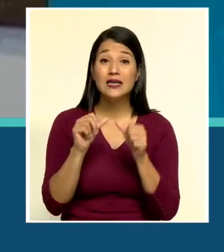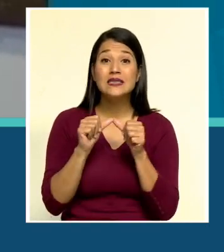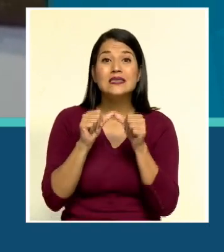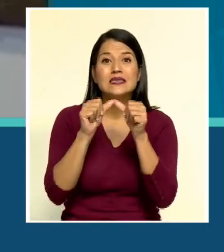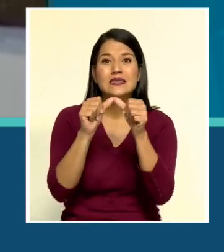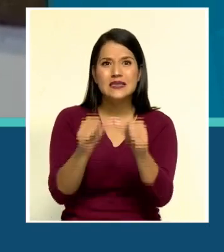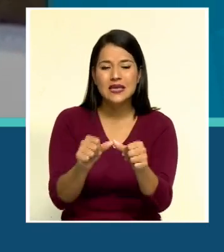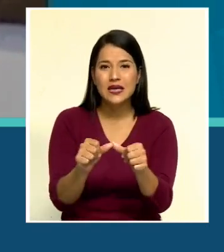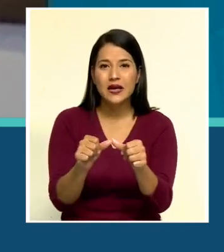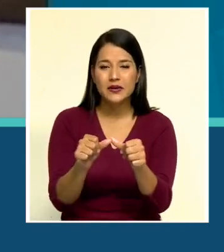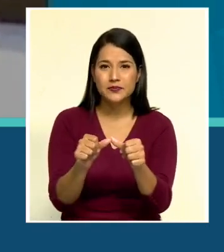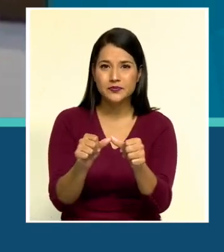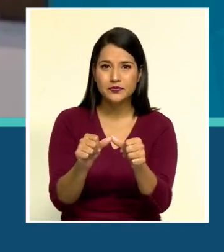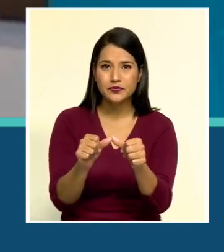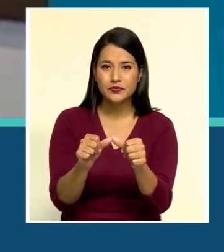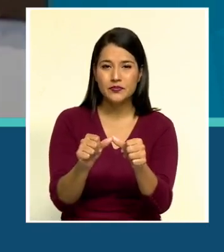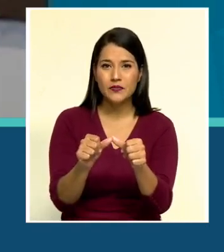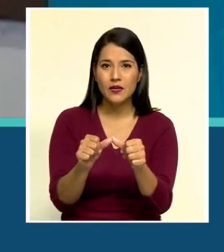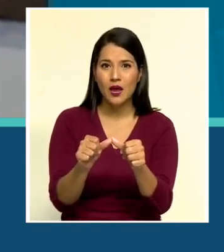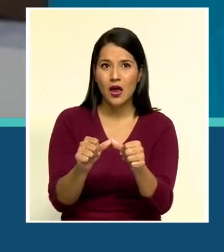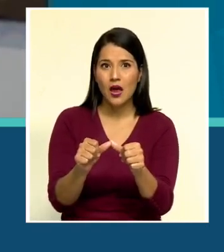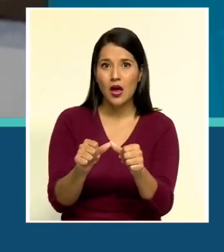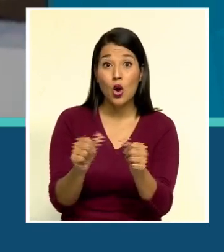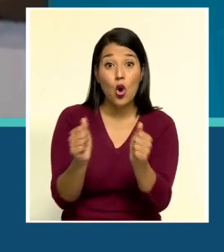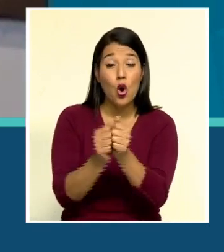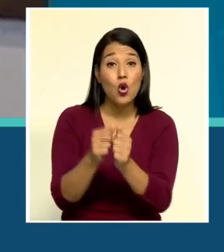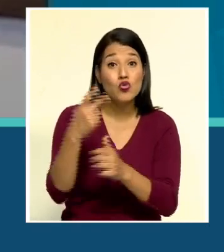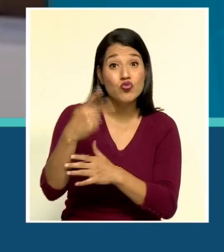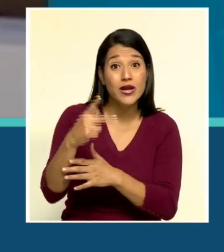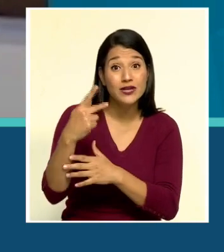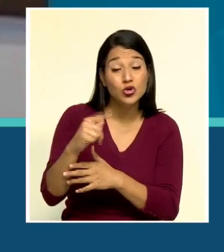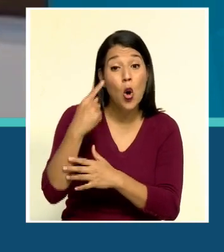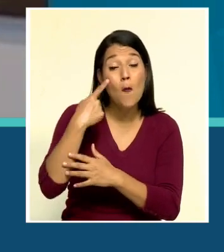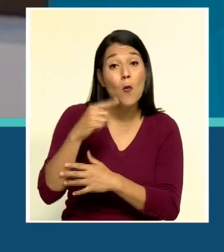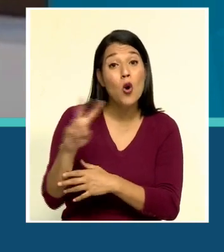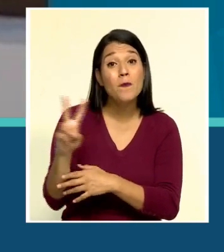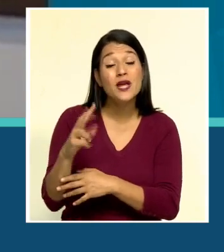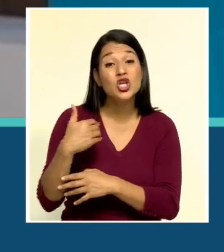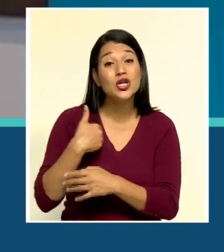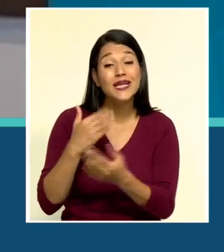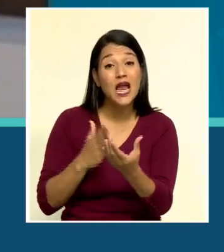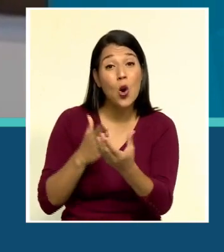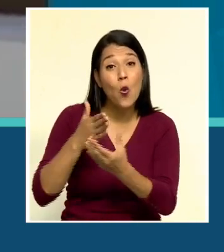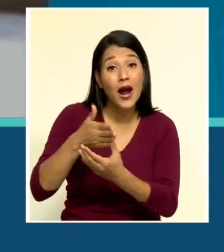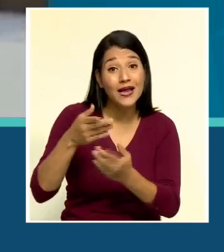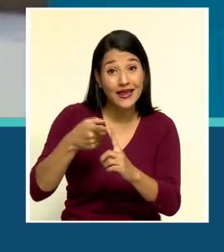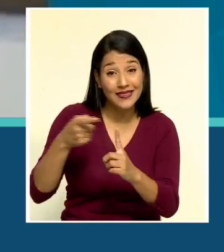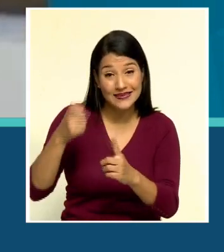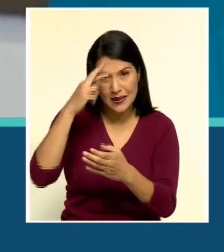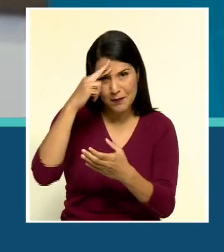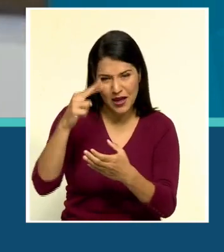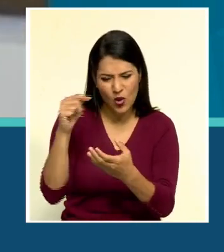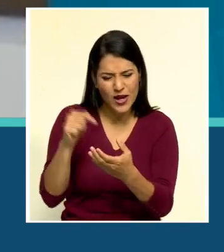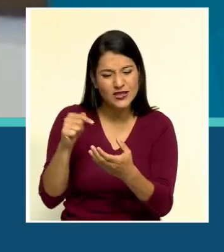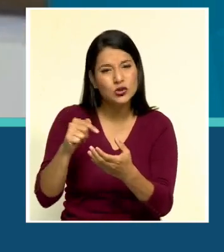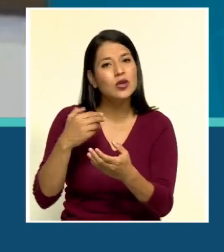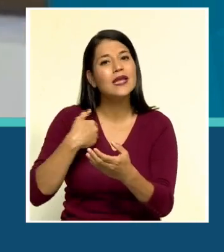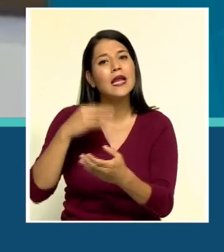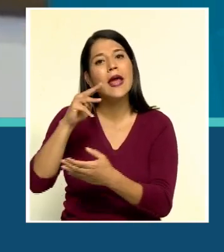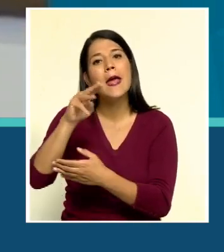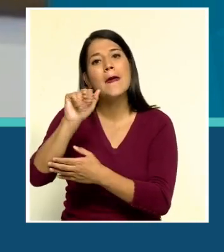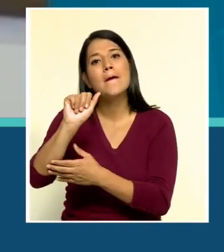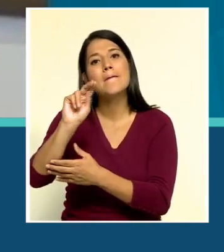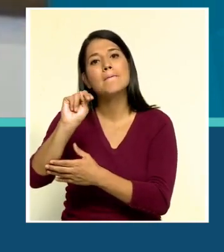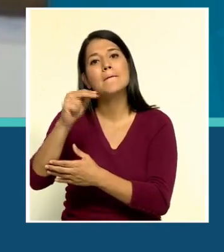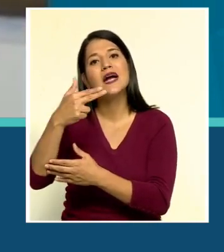bajo amenaza por la mancha de sol que puede afectar la producción